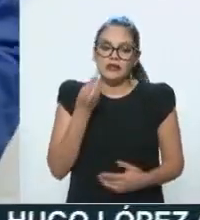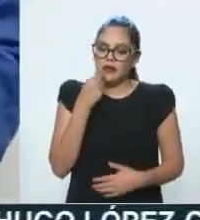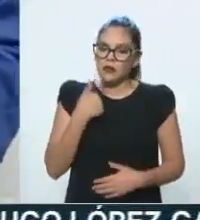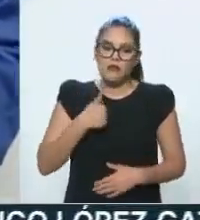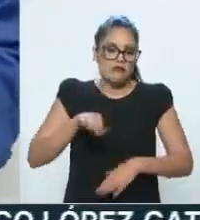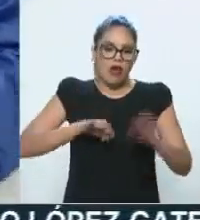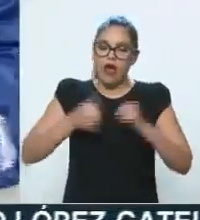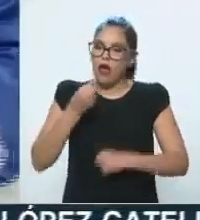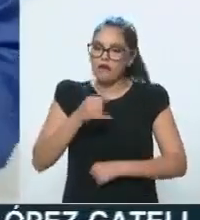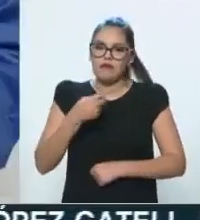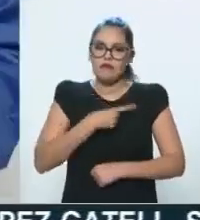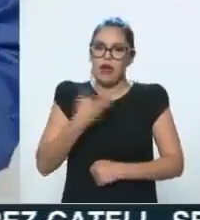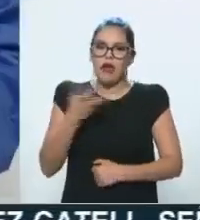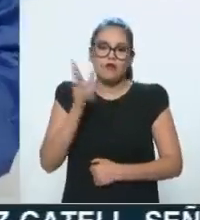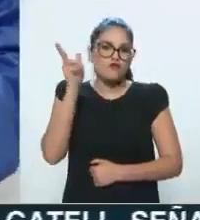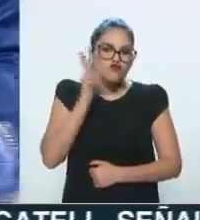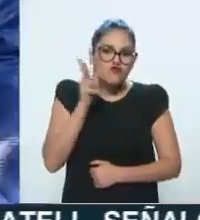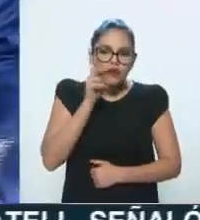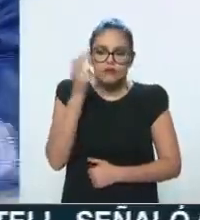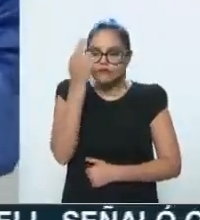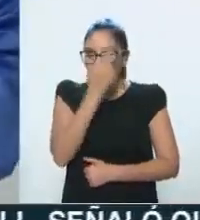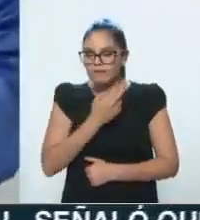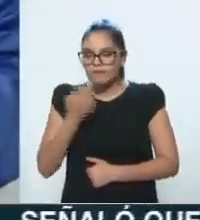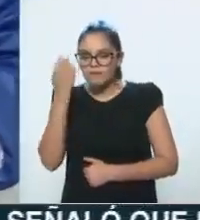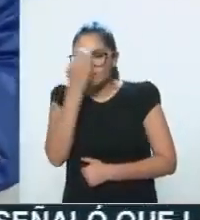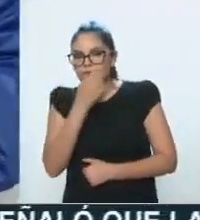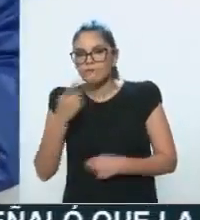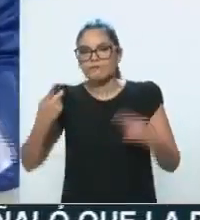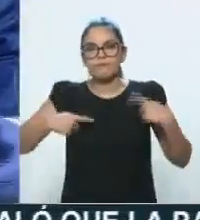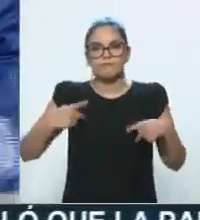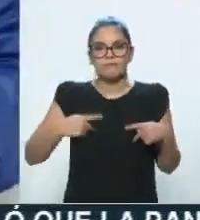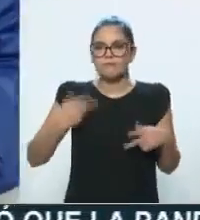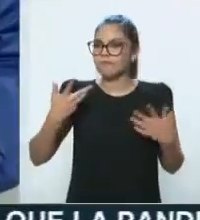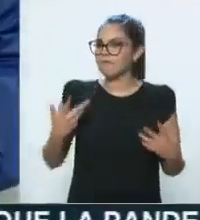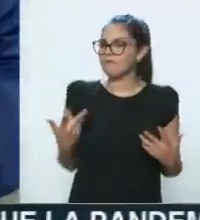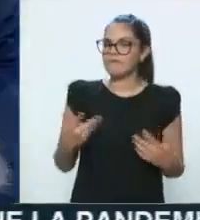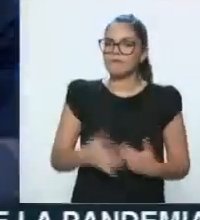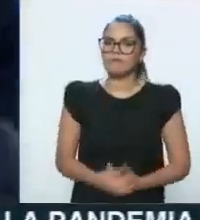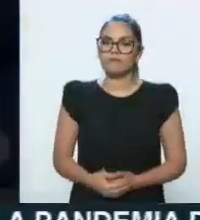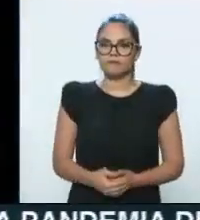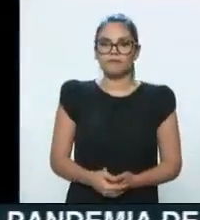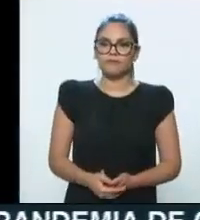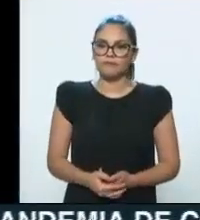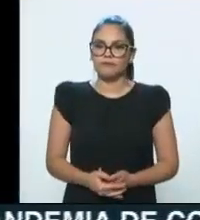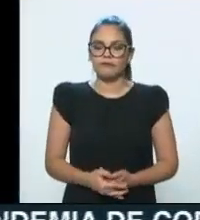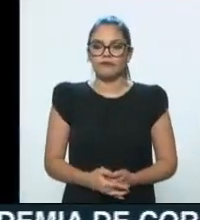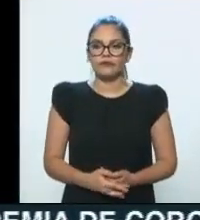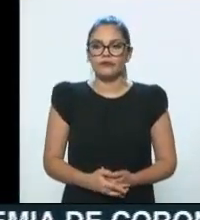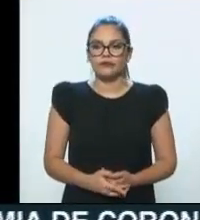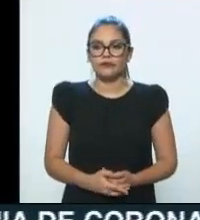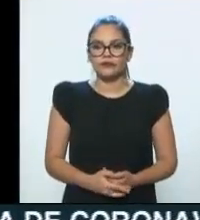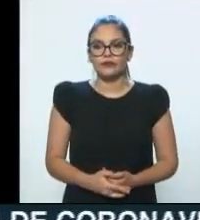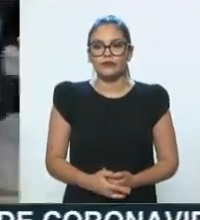pruebas, dar consultas y pues el miedo se convierte en respeto.